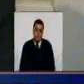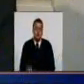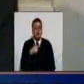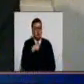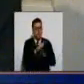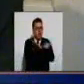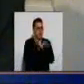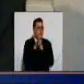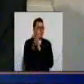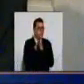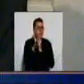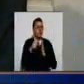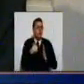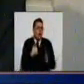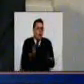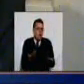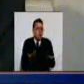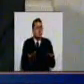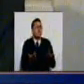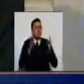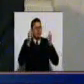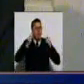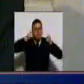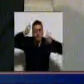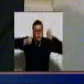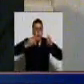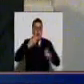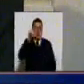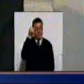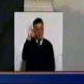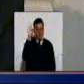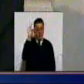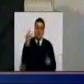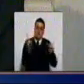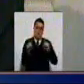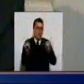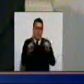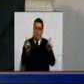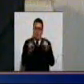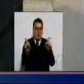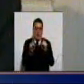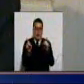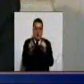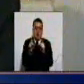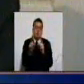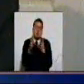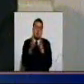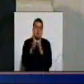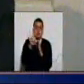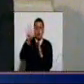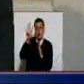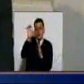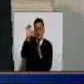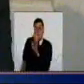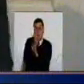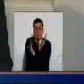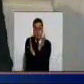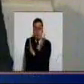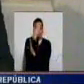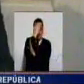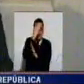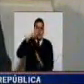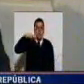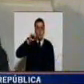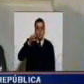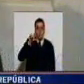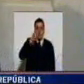había dicho que usted no podía entrar a la subasta el 13, si antes del 4 de enero no había entregado unas